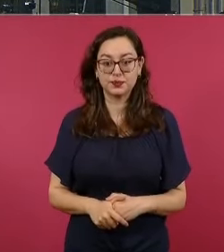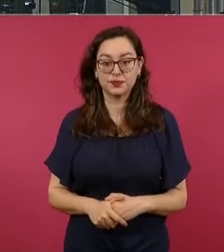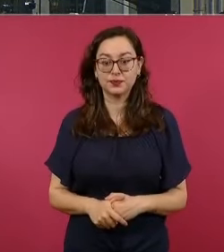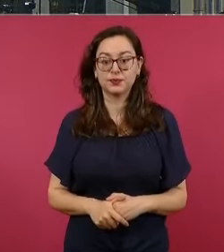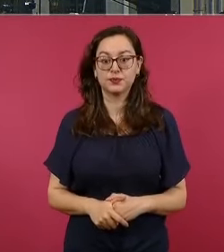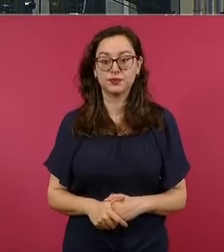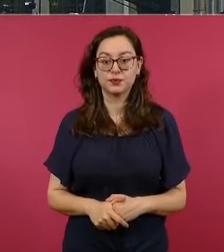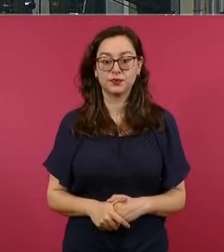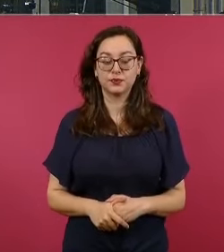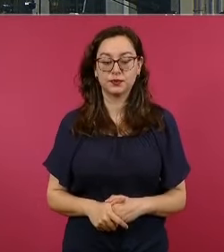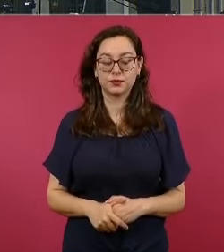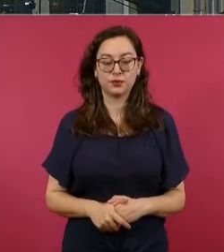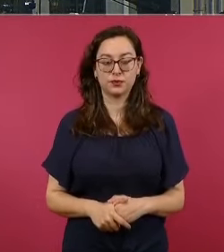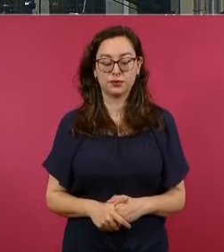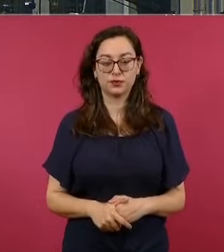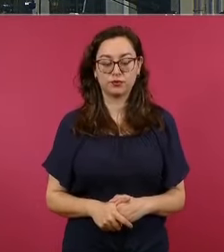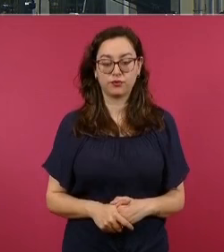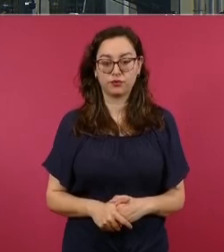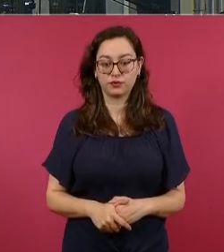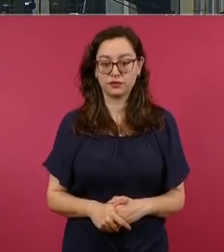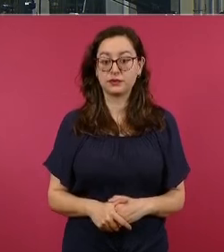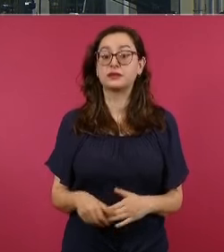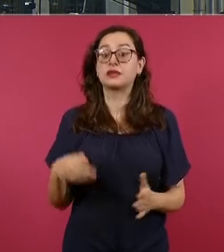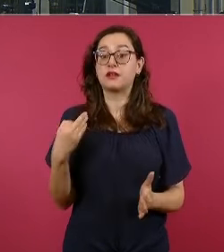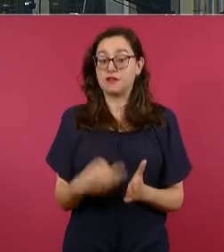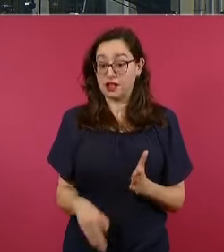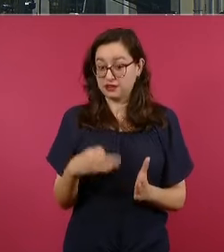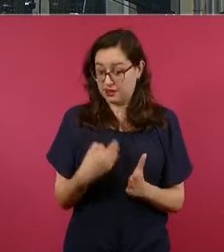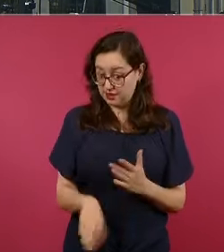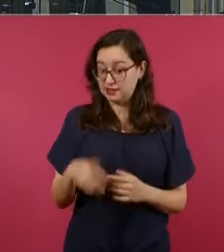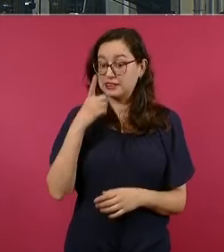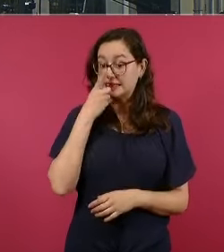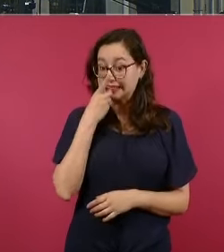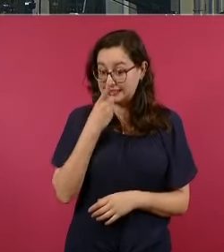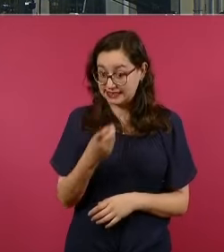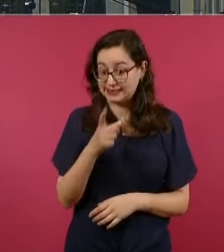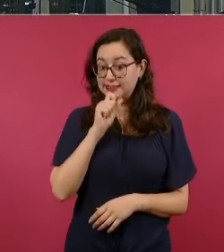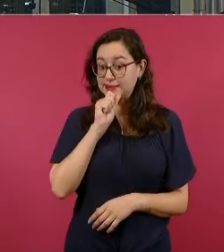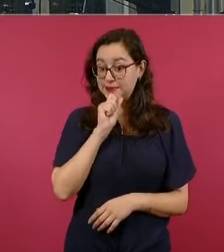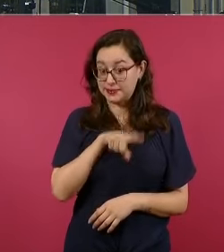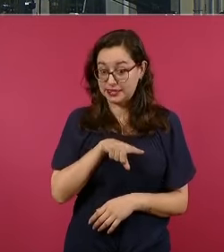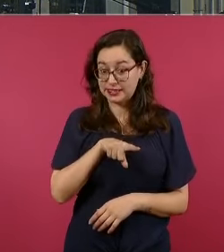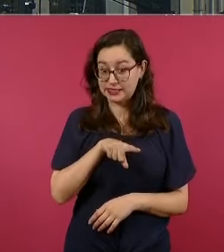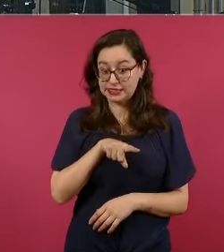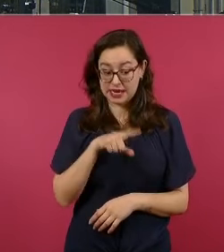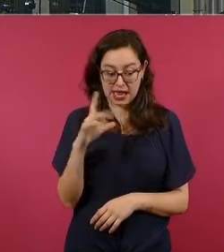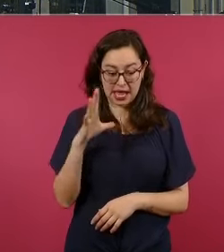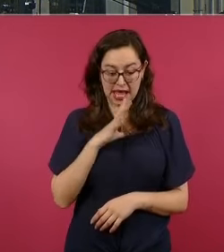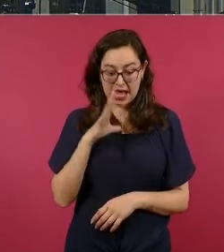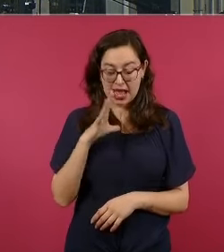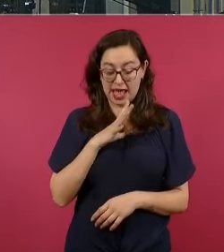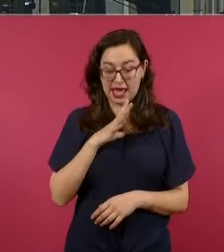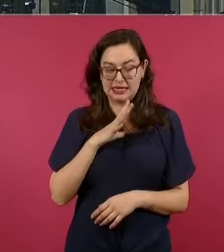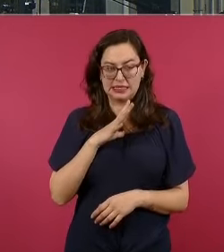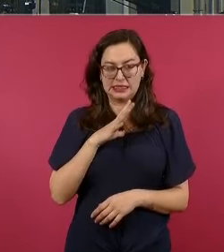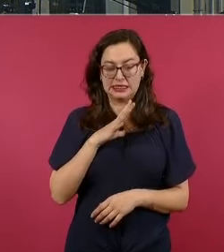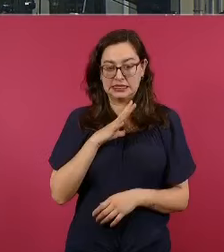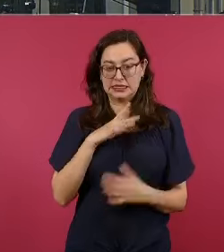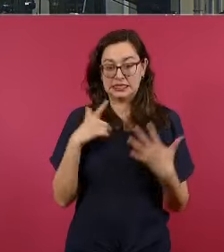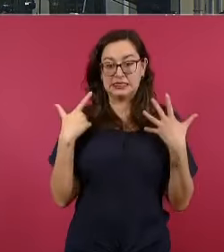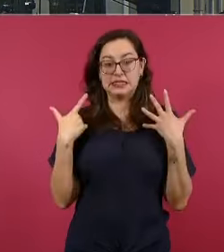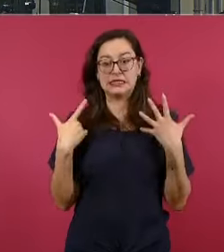eh No se mencionó pero Son seis o siete nuevos hospitales